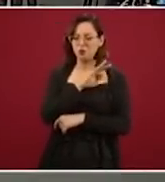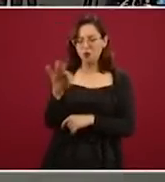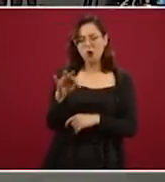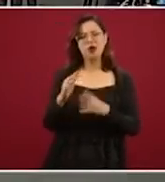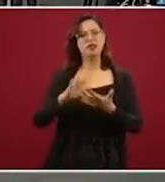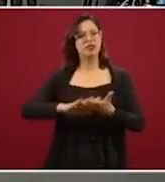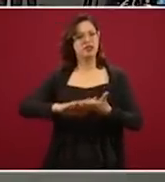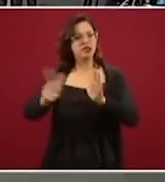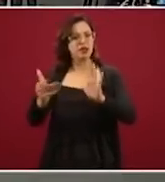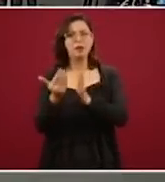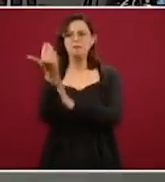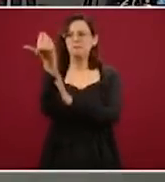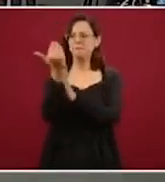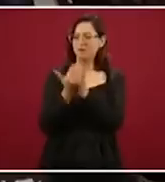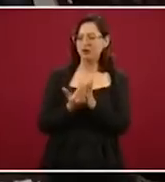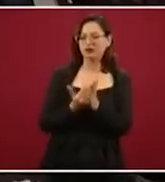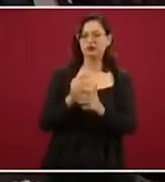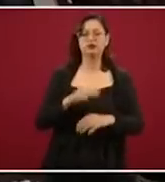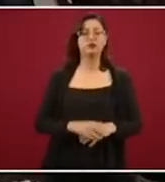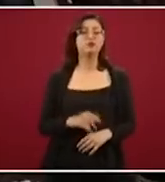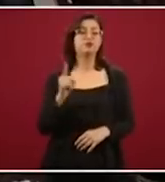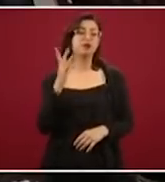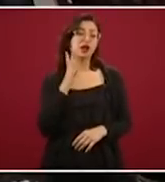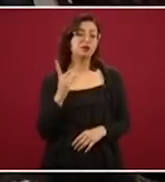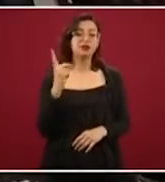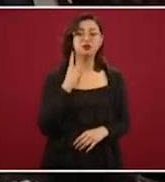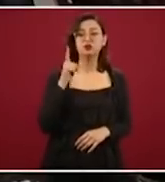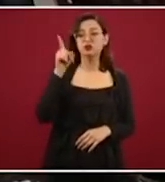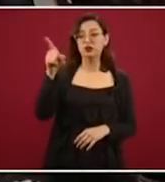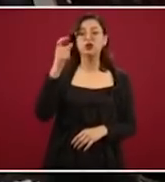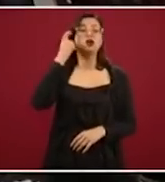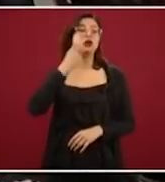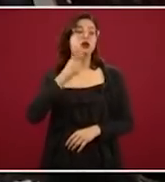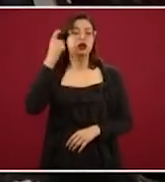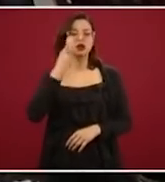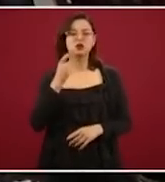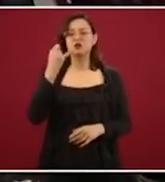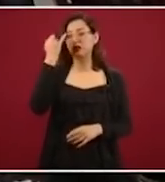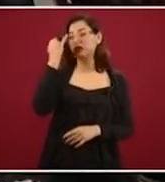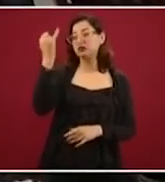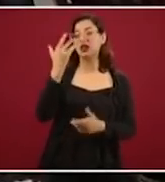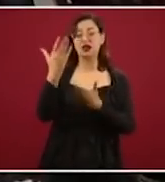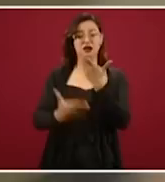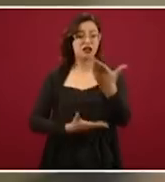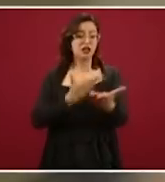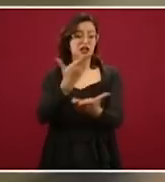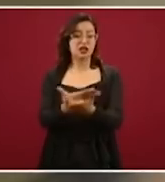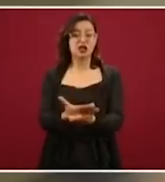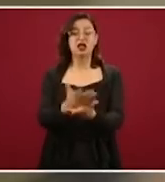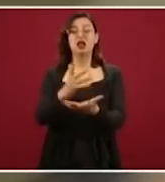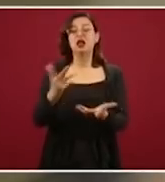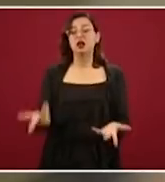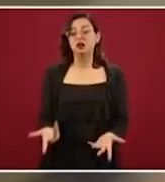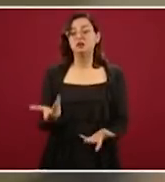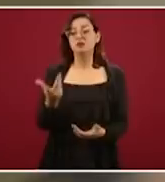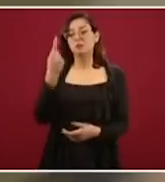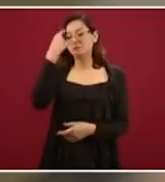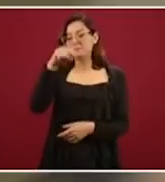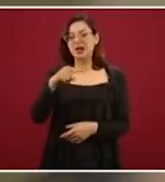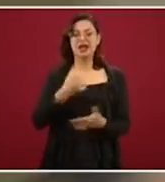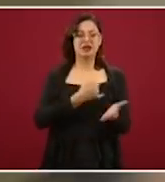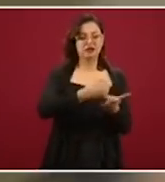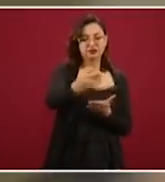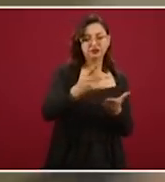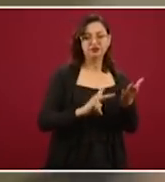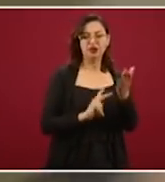Ya el Congreso de Guerrero había puesto una propuesta para la legalización del cultivo de la